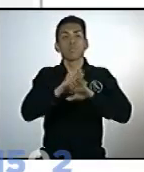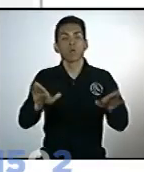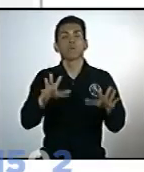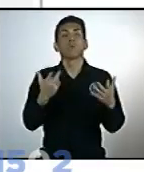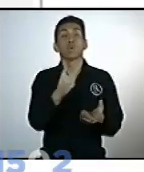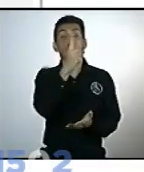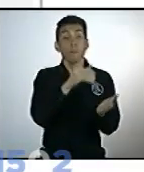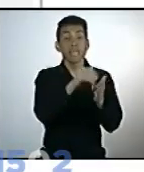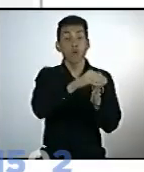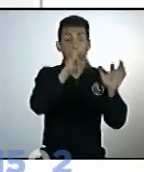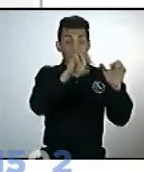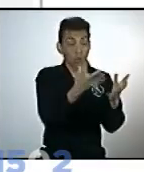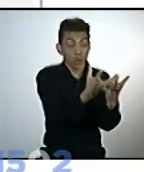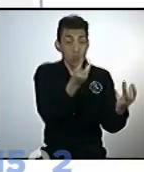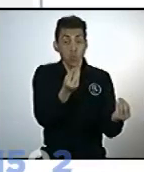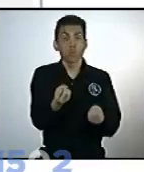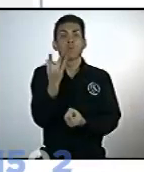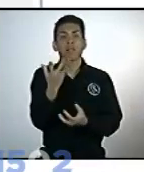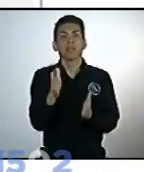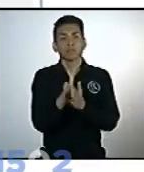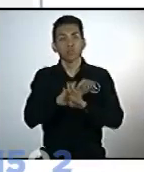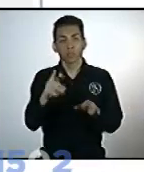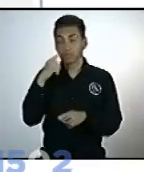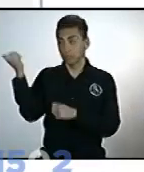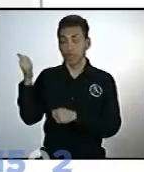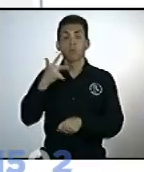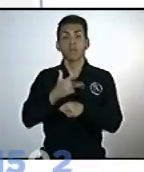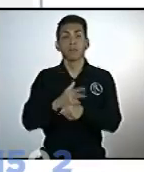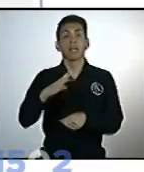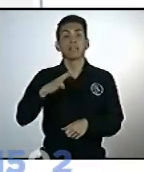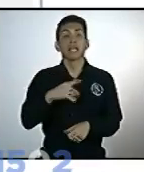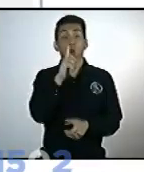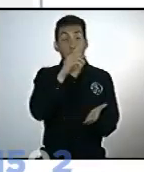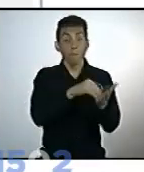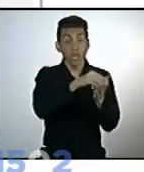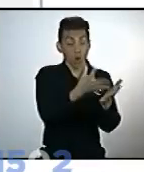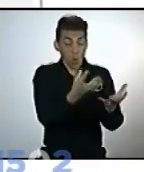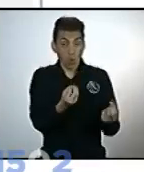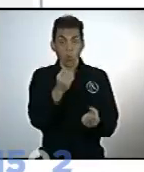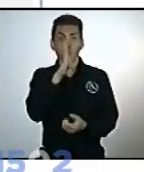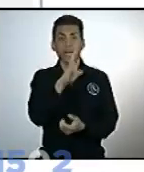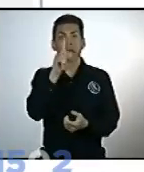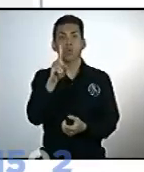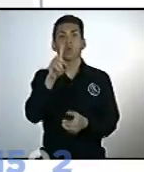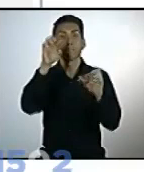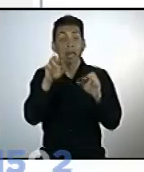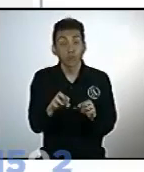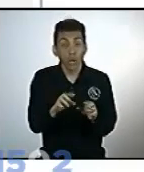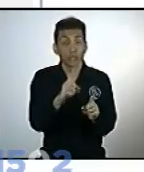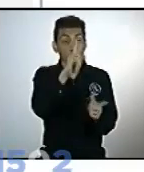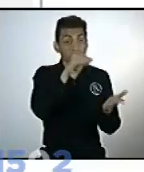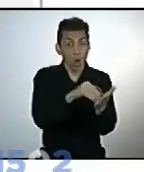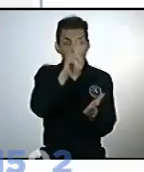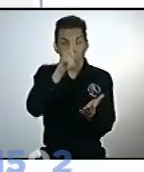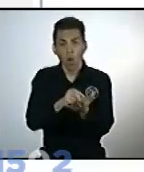de habitantes, como ustedes pueden ver en la gráfica, Guatemala tiene 41 personas por cada millón de habitantes que han perdido la